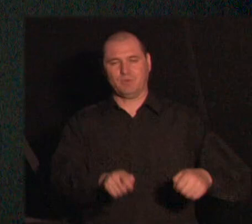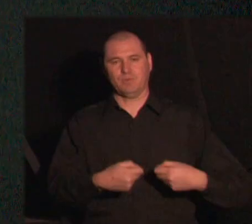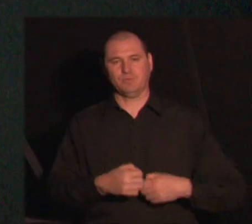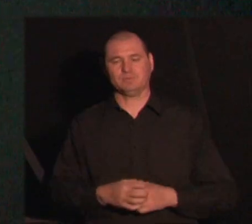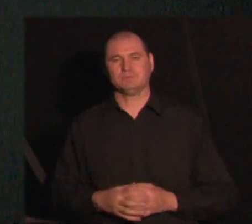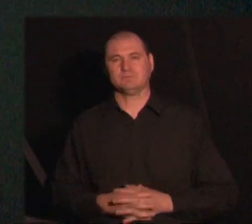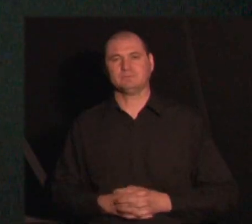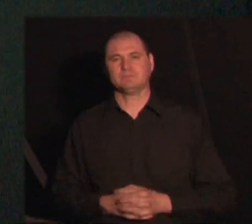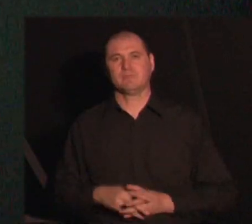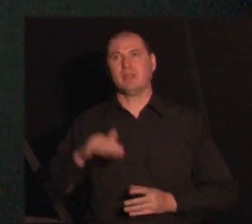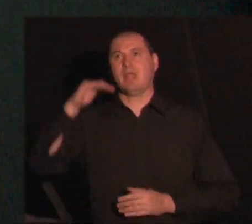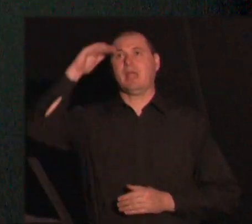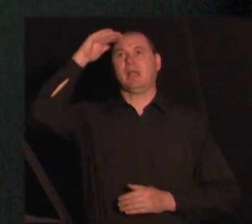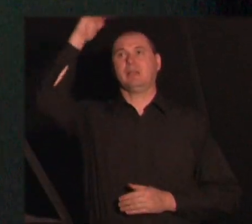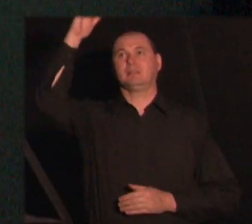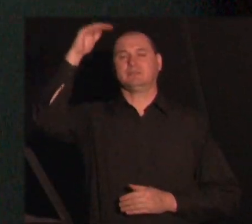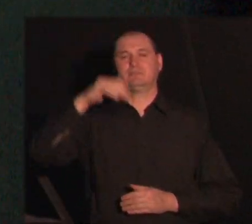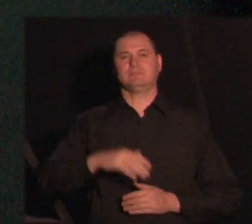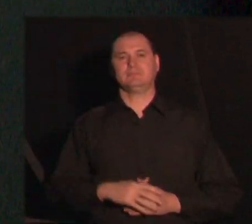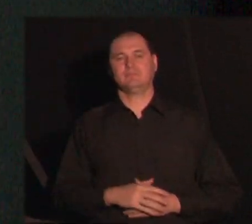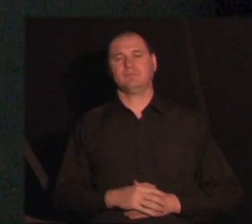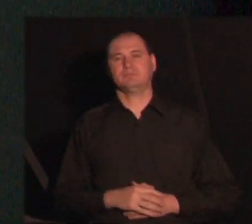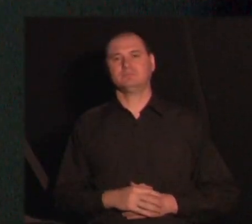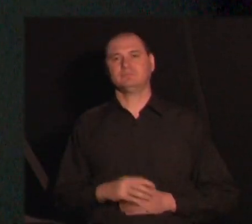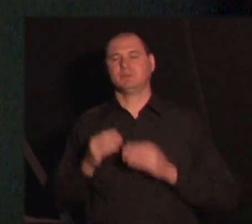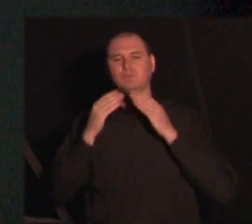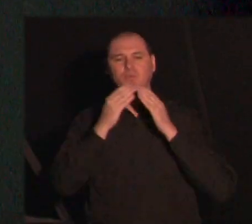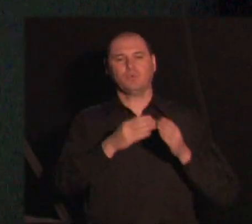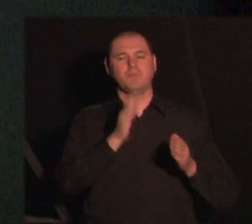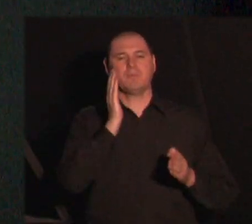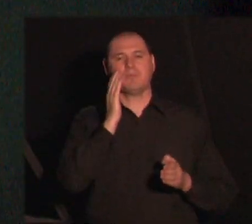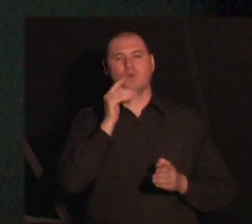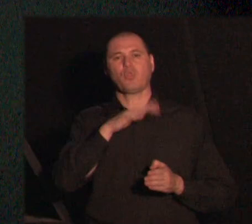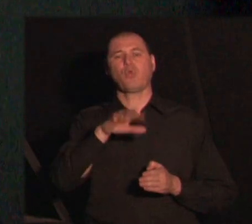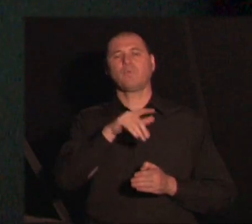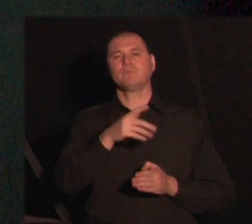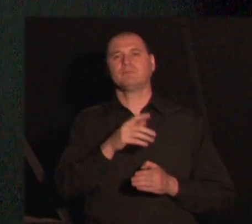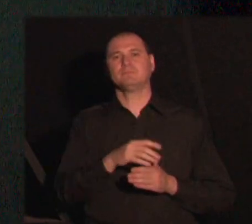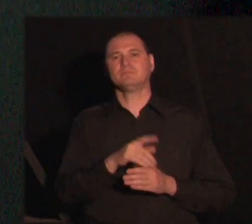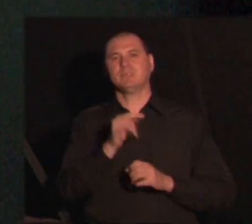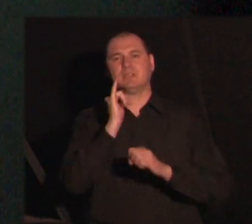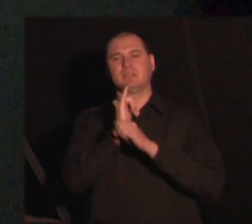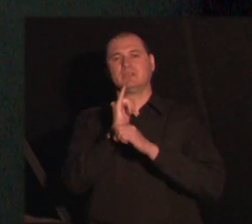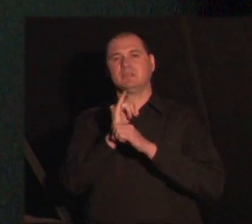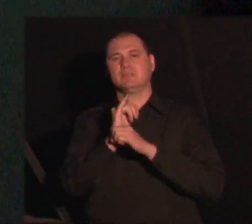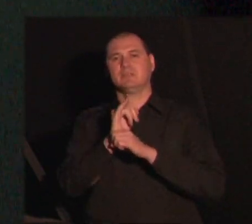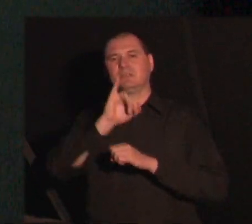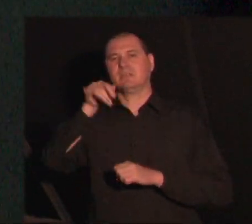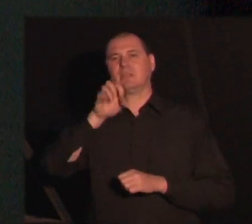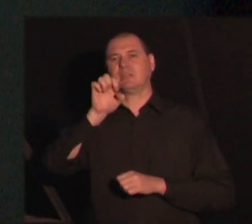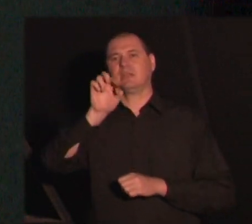¿verdad? Alta, ¿verdad? Y le preguntó a mi mamá, ¿dónde queda la iglesia